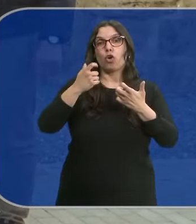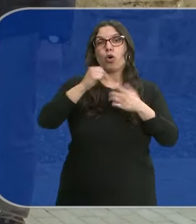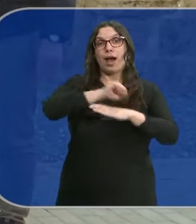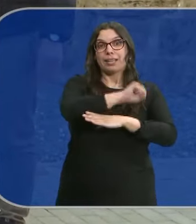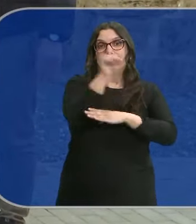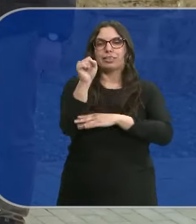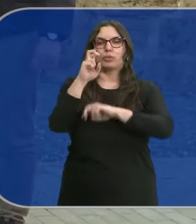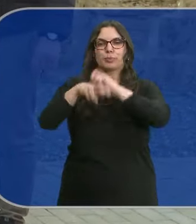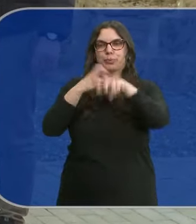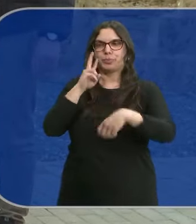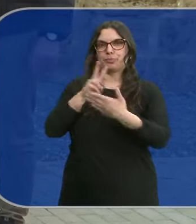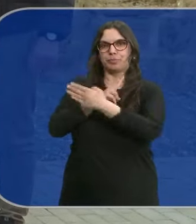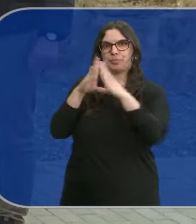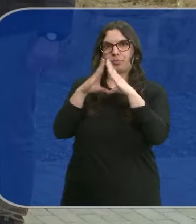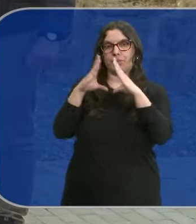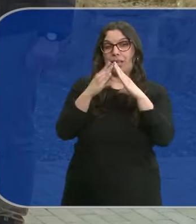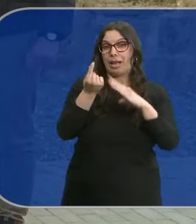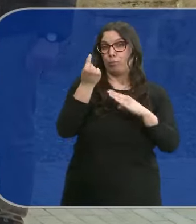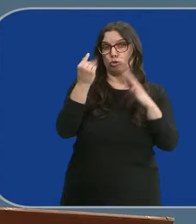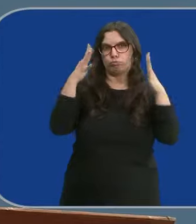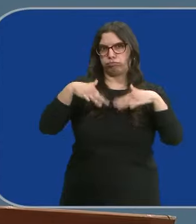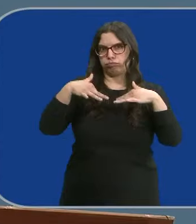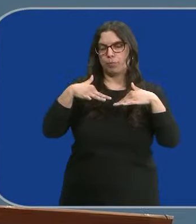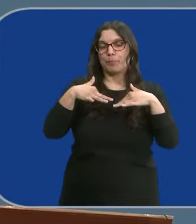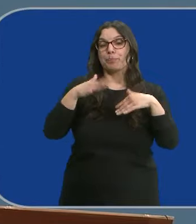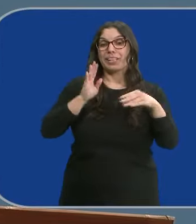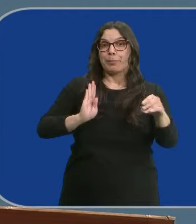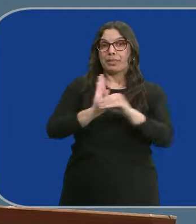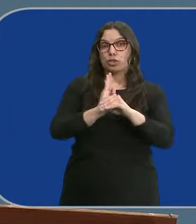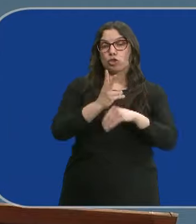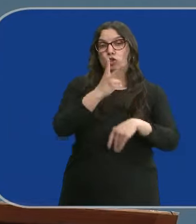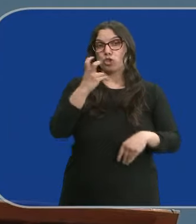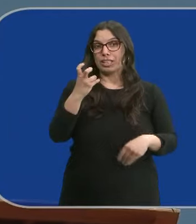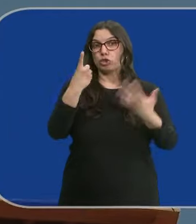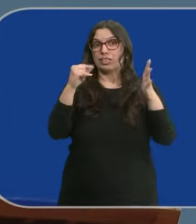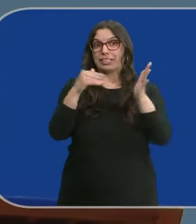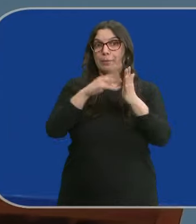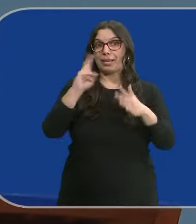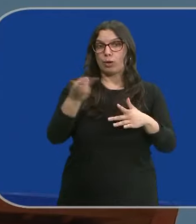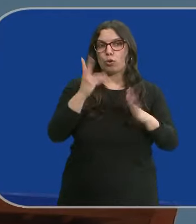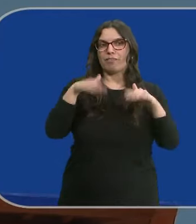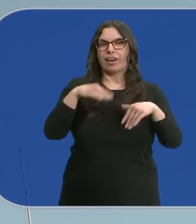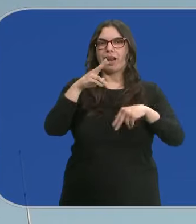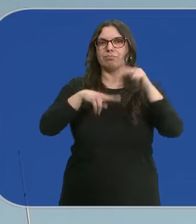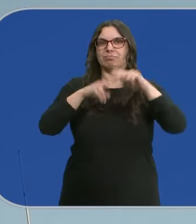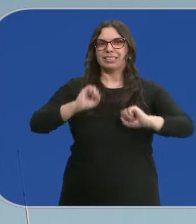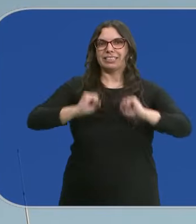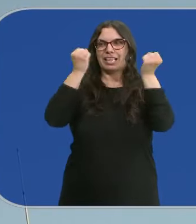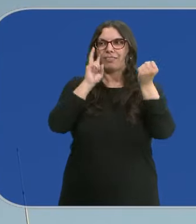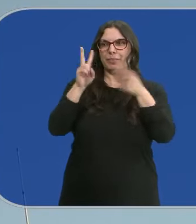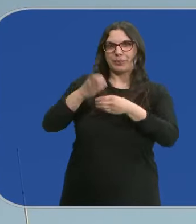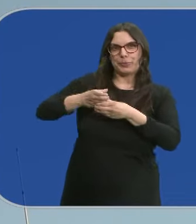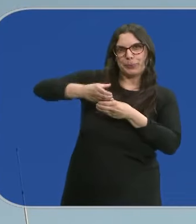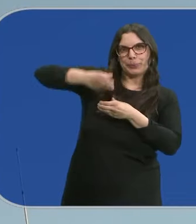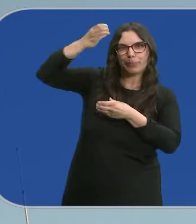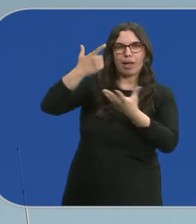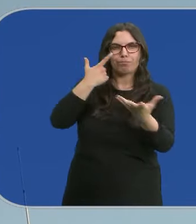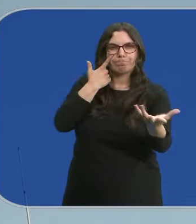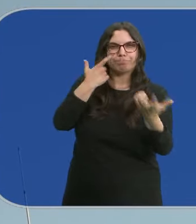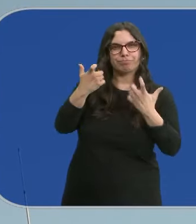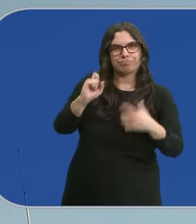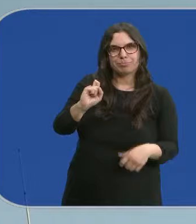en Castro Verde de Campos. Estaba casi al borde de la ruina. La inversión de unos 260.000 euros ha permitido salvar esta parte, una de las más